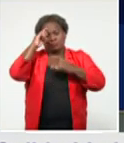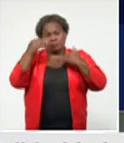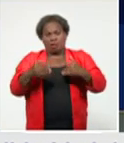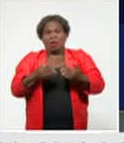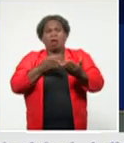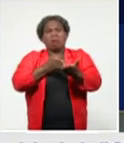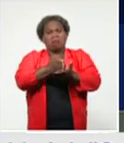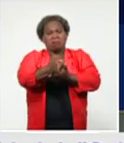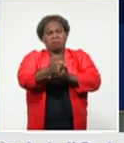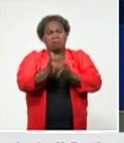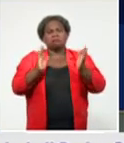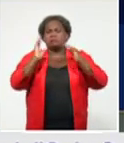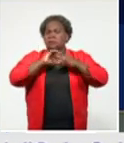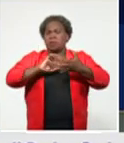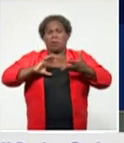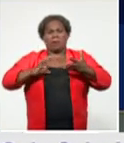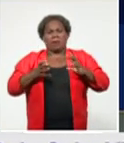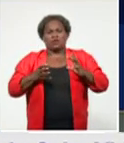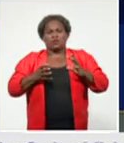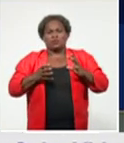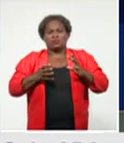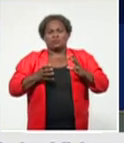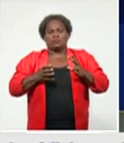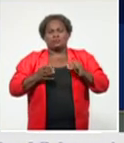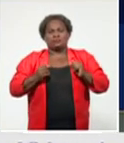sin complicación.